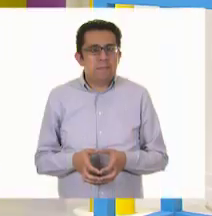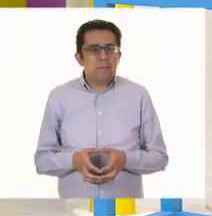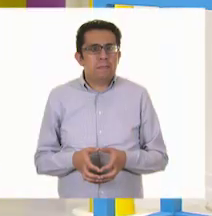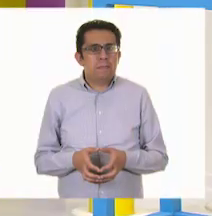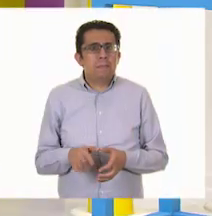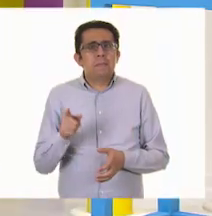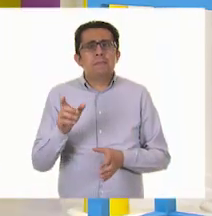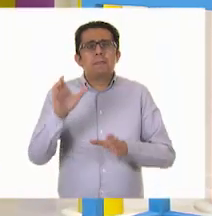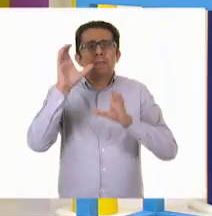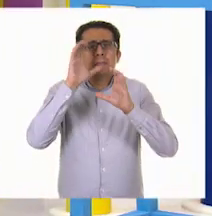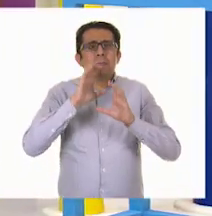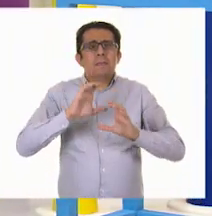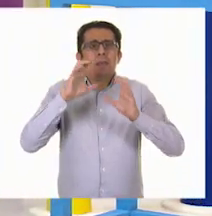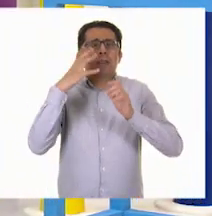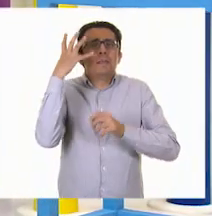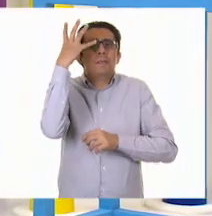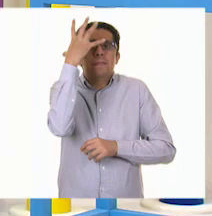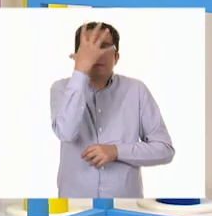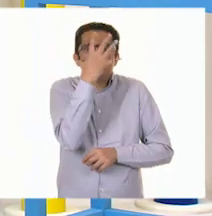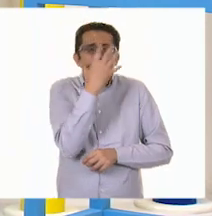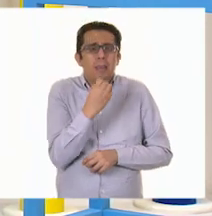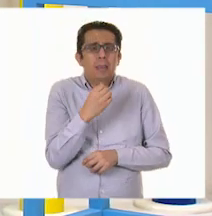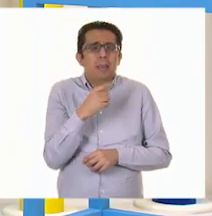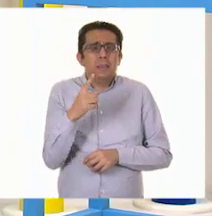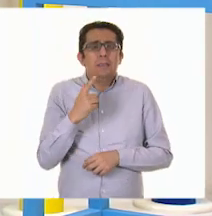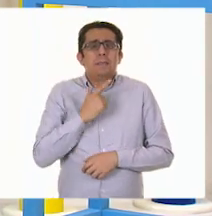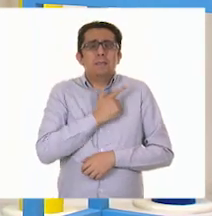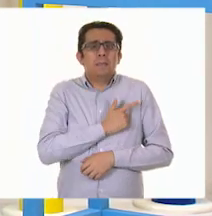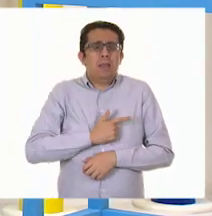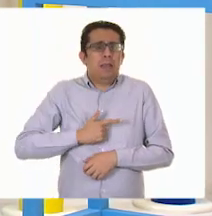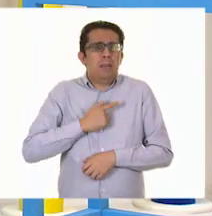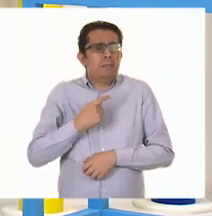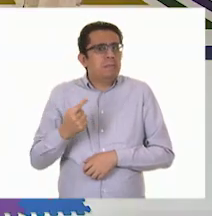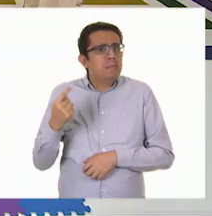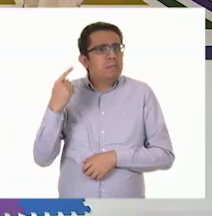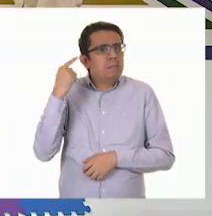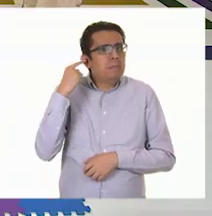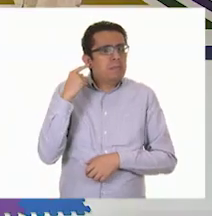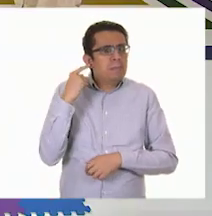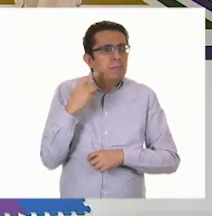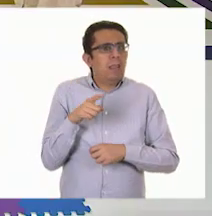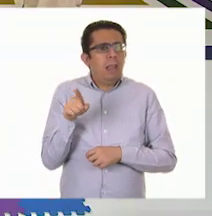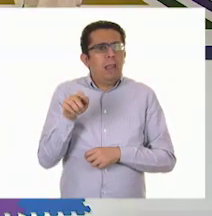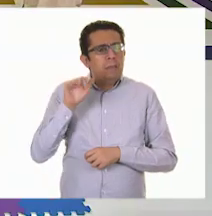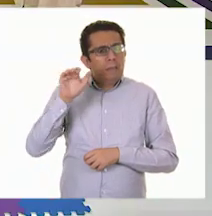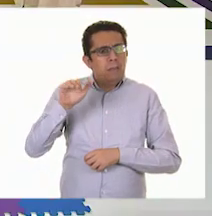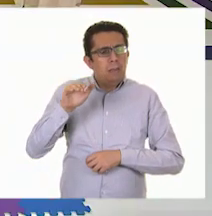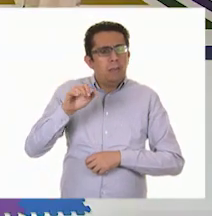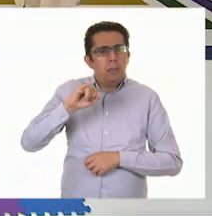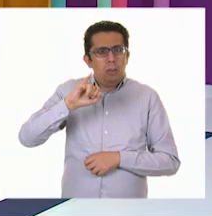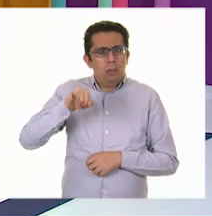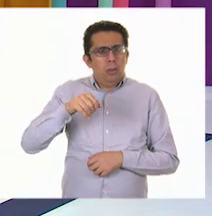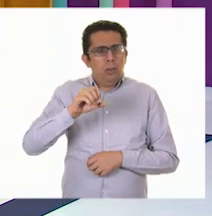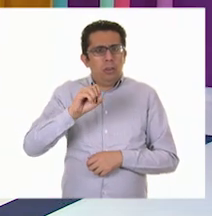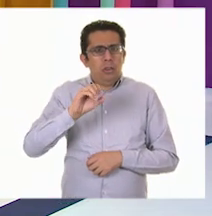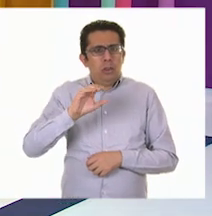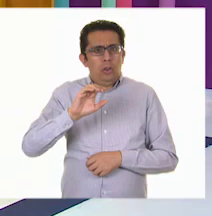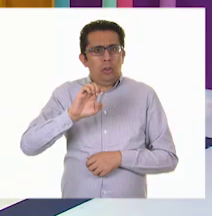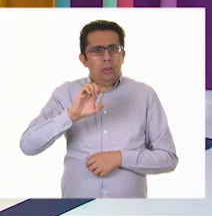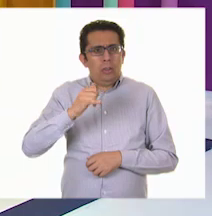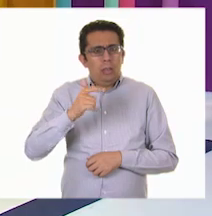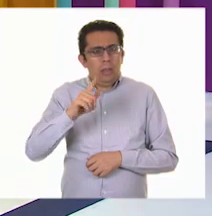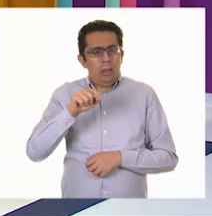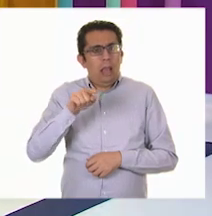¡Qué excelente interpretación, Daniela! ¡Fue estupendo escucharte! Oye, Jocelyn, gracias por hacer que nuestro